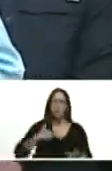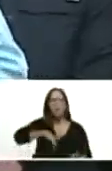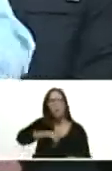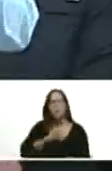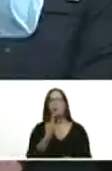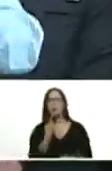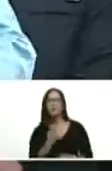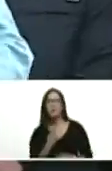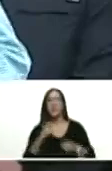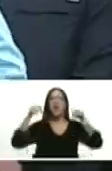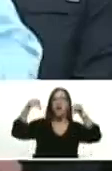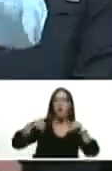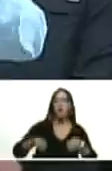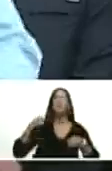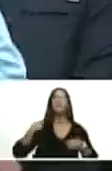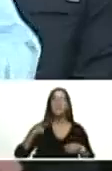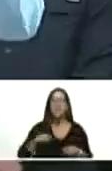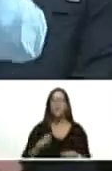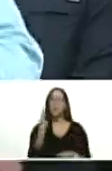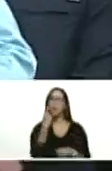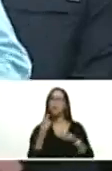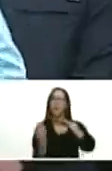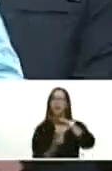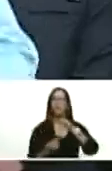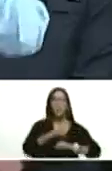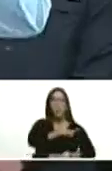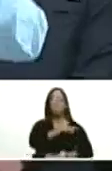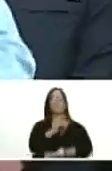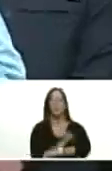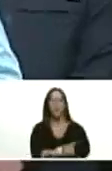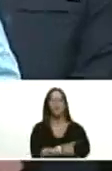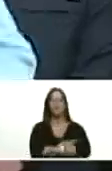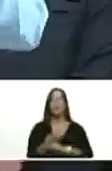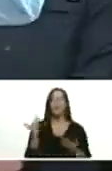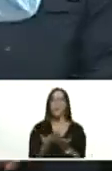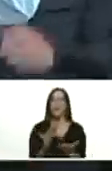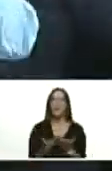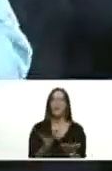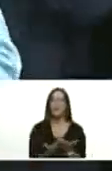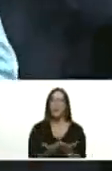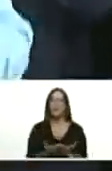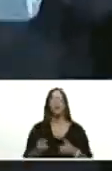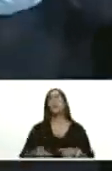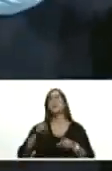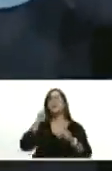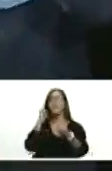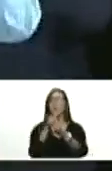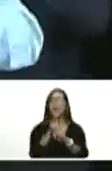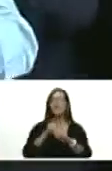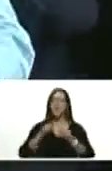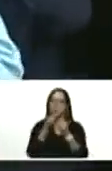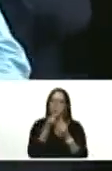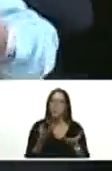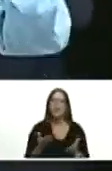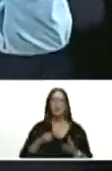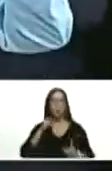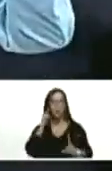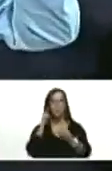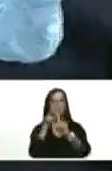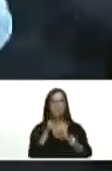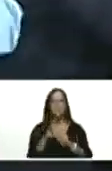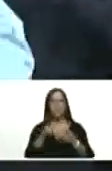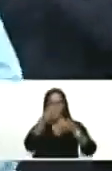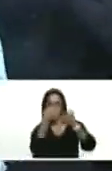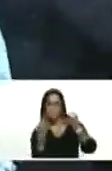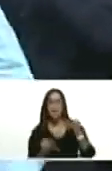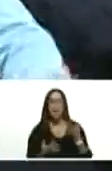decir, hoy tenemos una base poderosa para plantearnos grandes metas, grandes objetivos y llevar